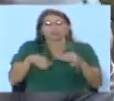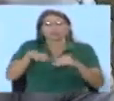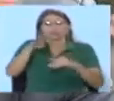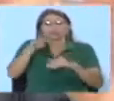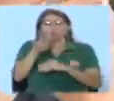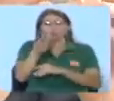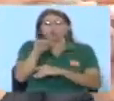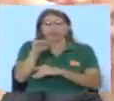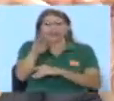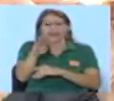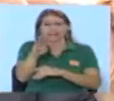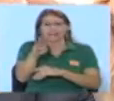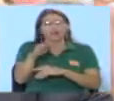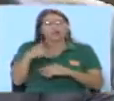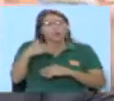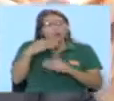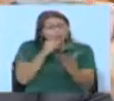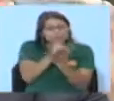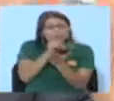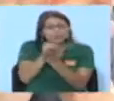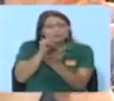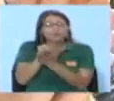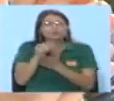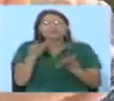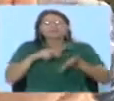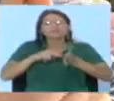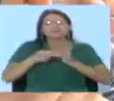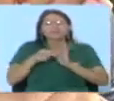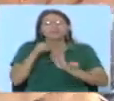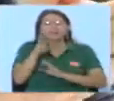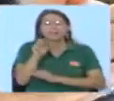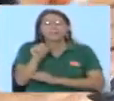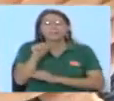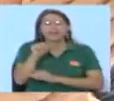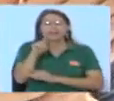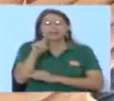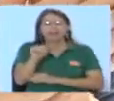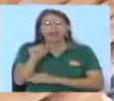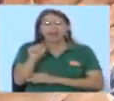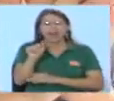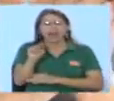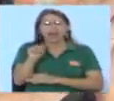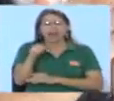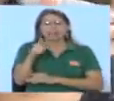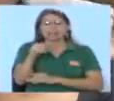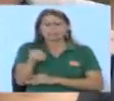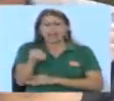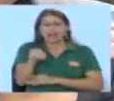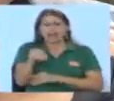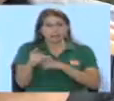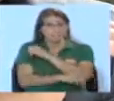banda ancha, el estudio mínimo que genera banda ancha en países desarrollados claro. es a partir de